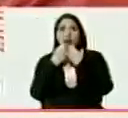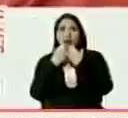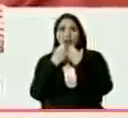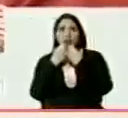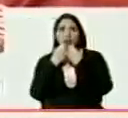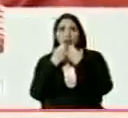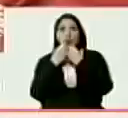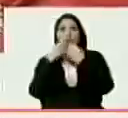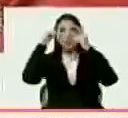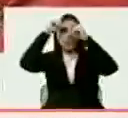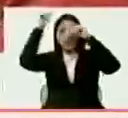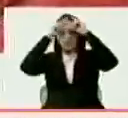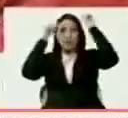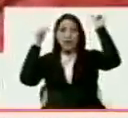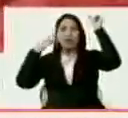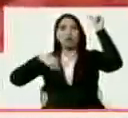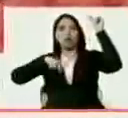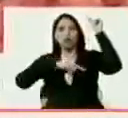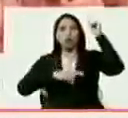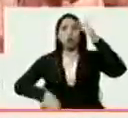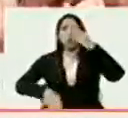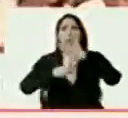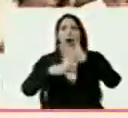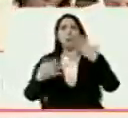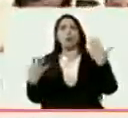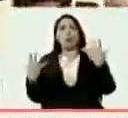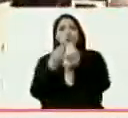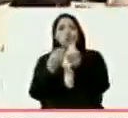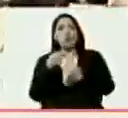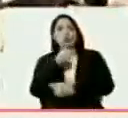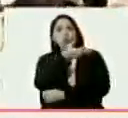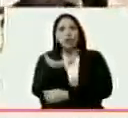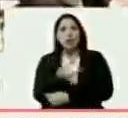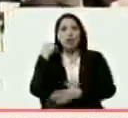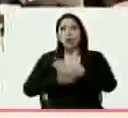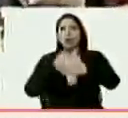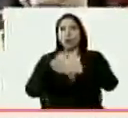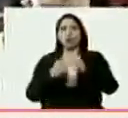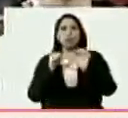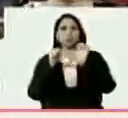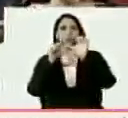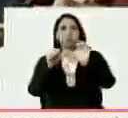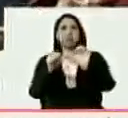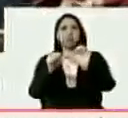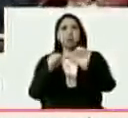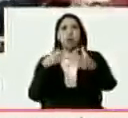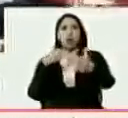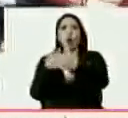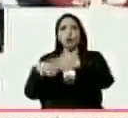Guevara, que nosotros estamos con ustedes en la lucha permanente antiimperialista. Y gracias.